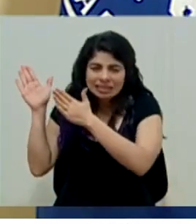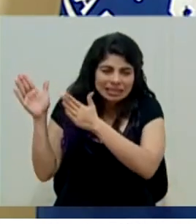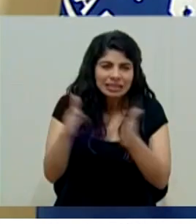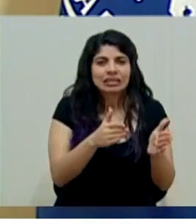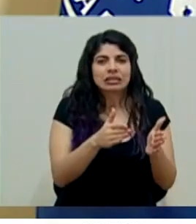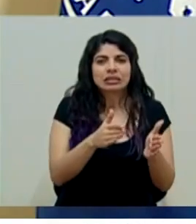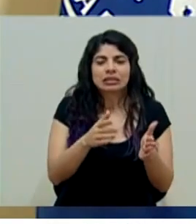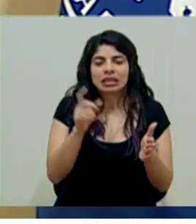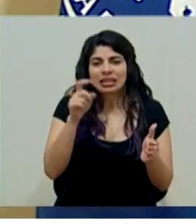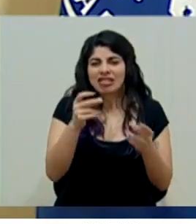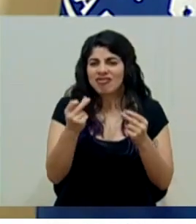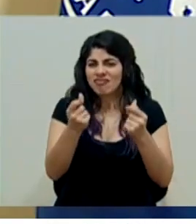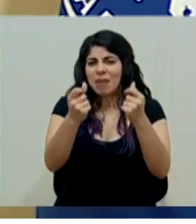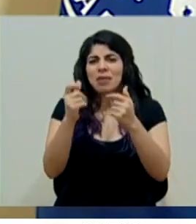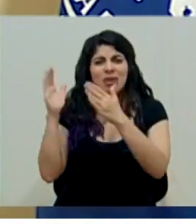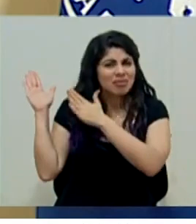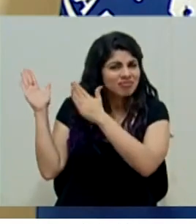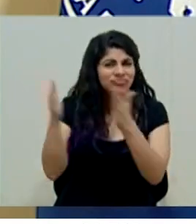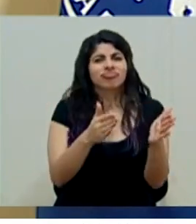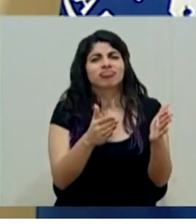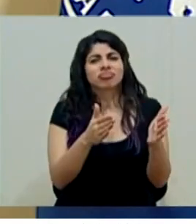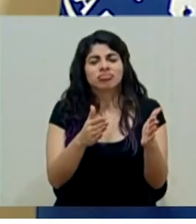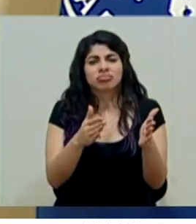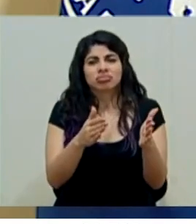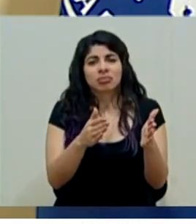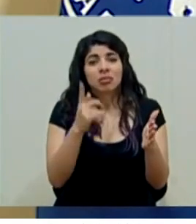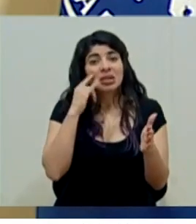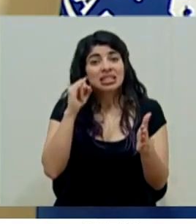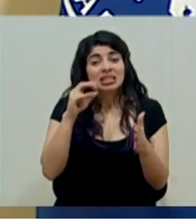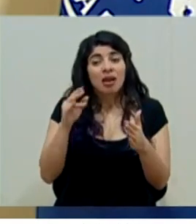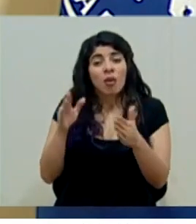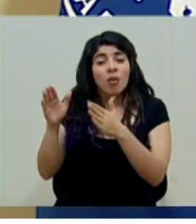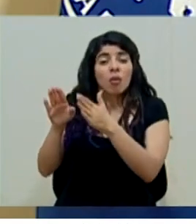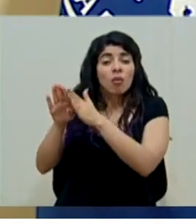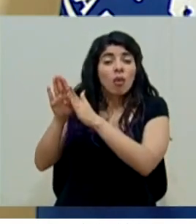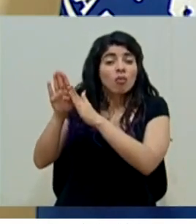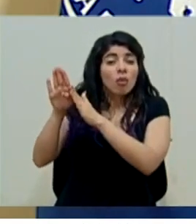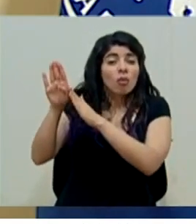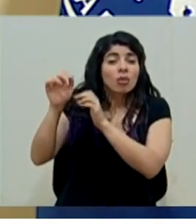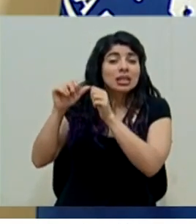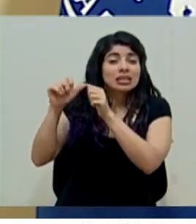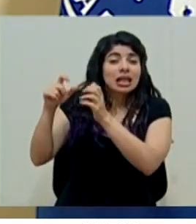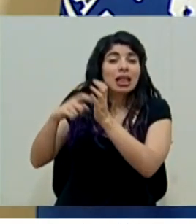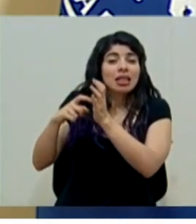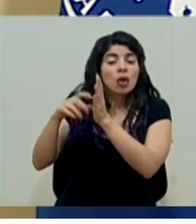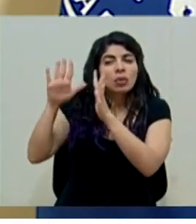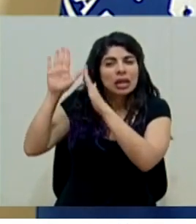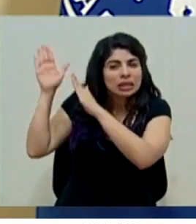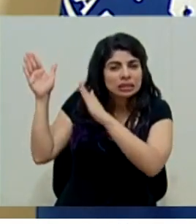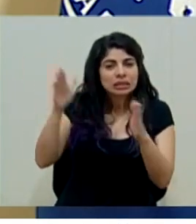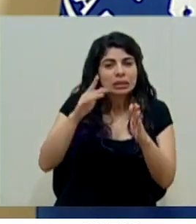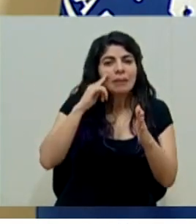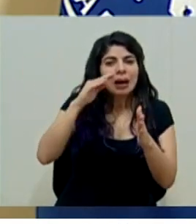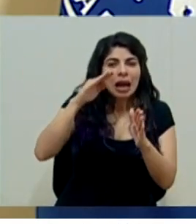golpe, rápidamente. Porque si no, va a seguir su trayectoria creciente. Necesitamos darle un golpe para bajar.